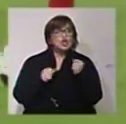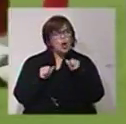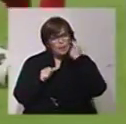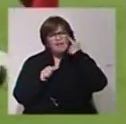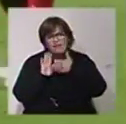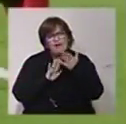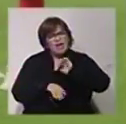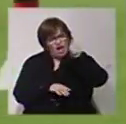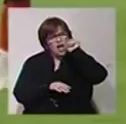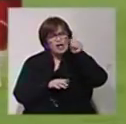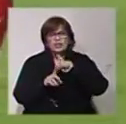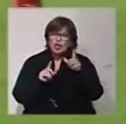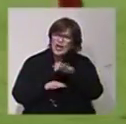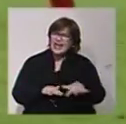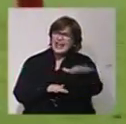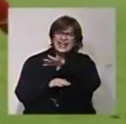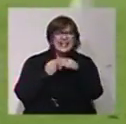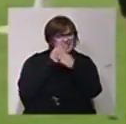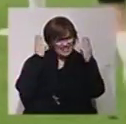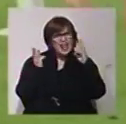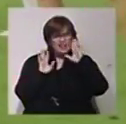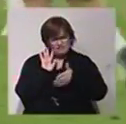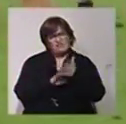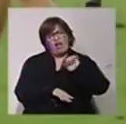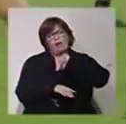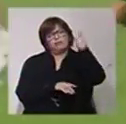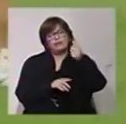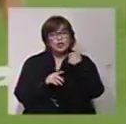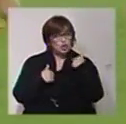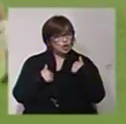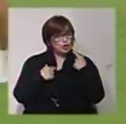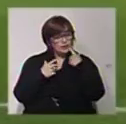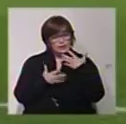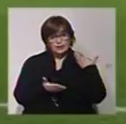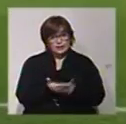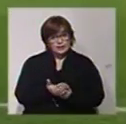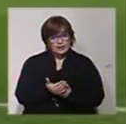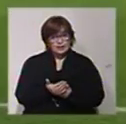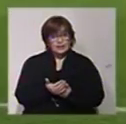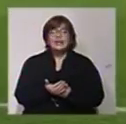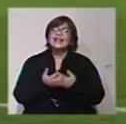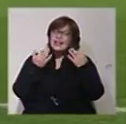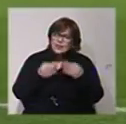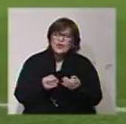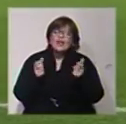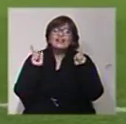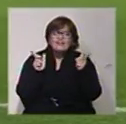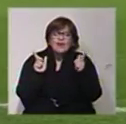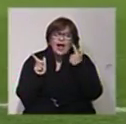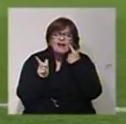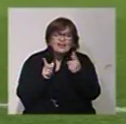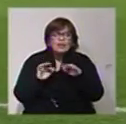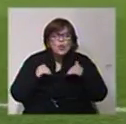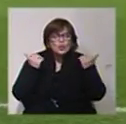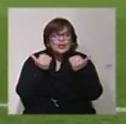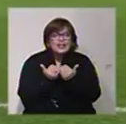Como hay un clima generalizado de que vamos a salir campeones que me tiene un poco sorprendida. Claro, es que lo bueno es disfrutar de tener la posibilidad de ver un mundial y ver un mundial